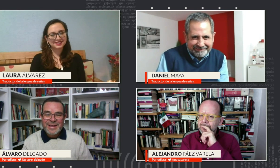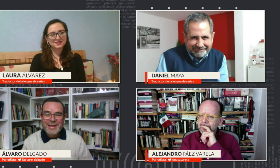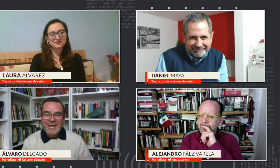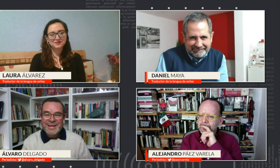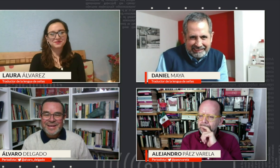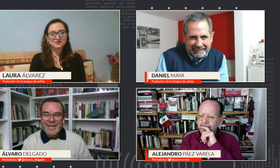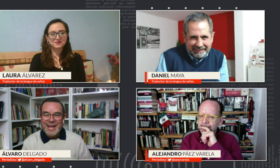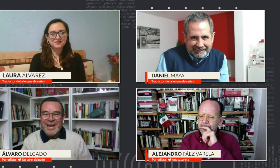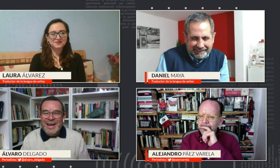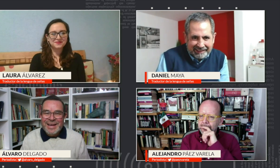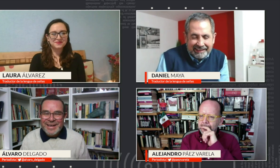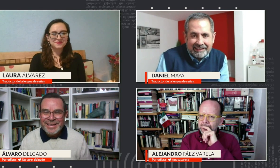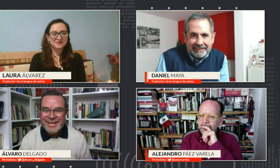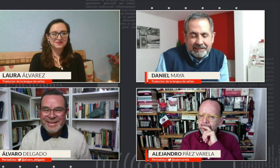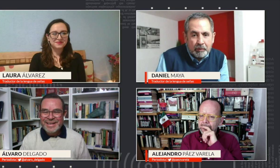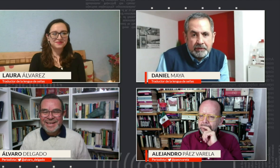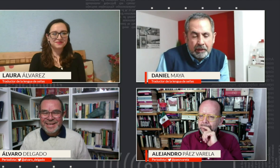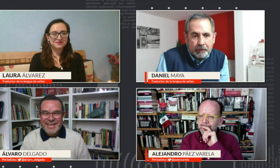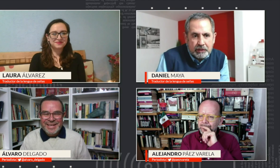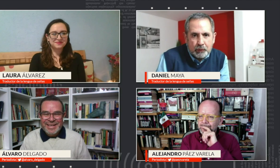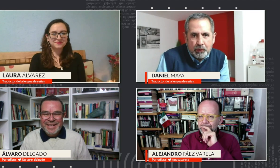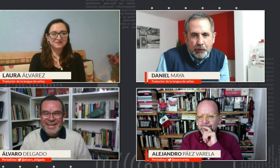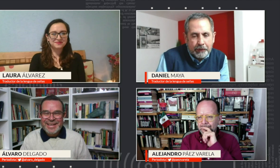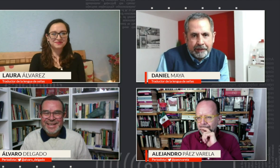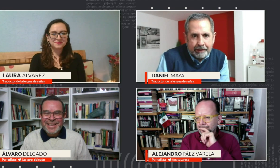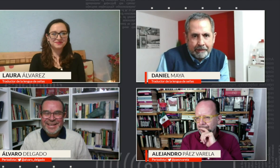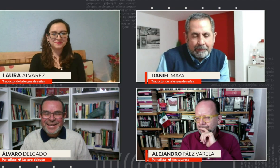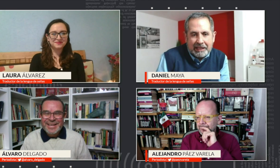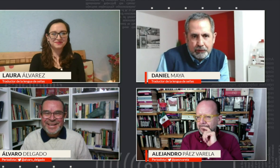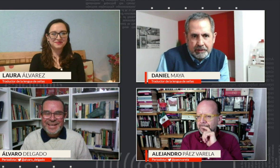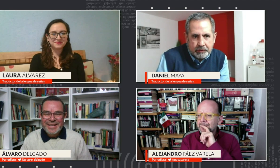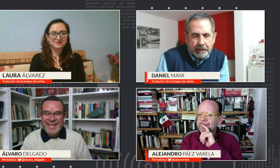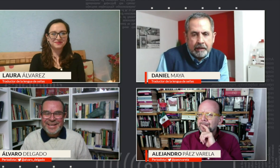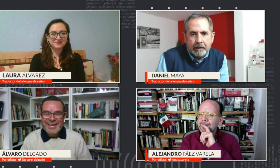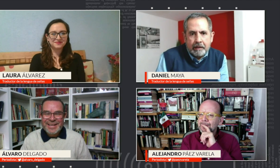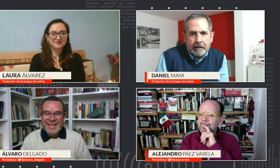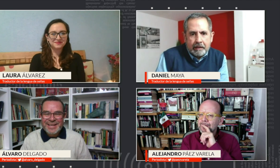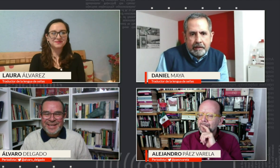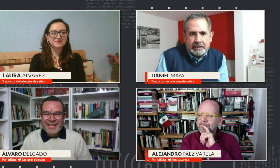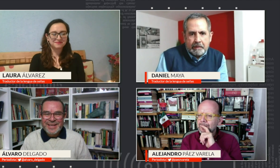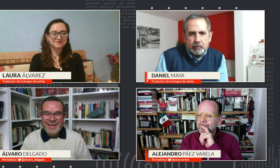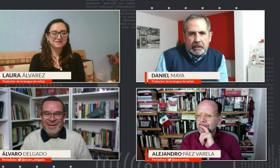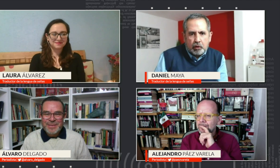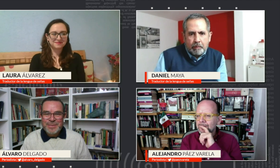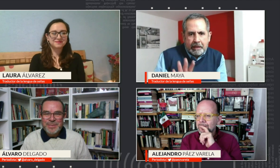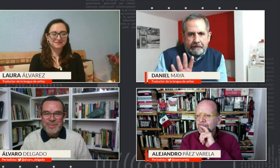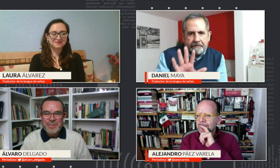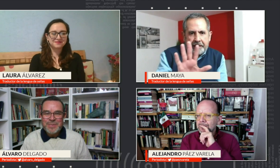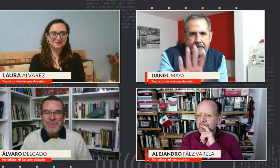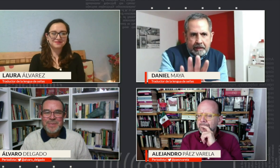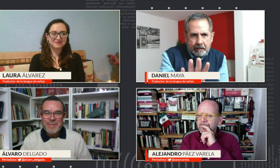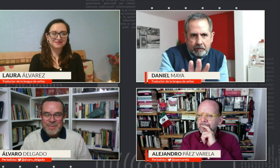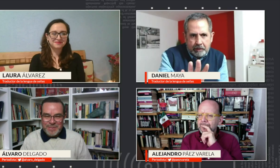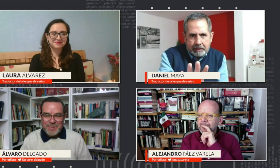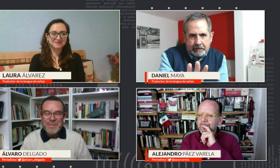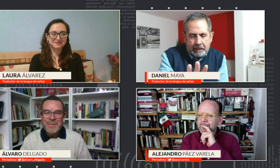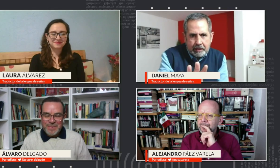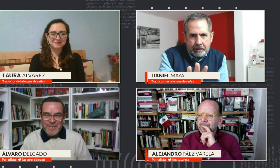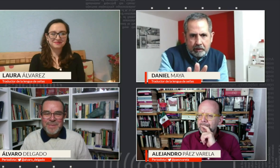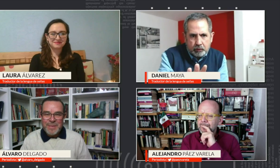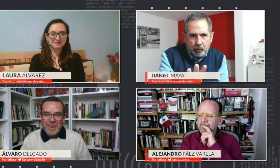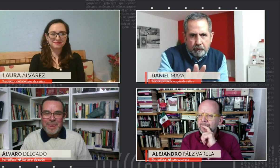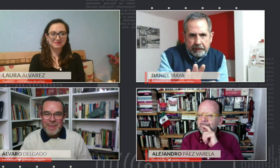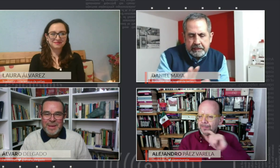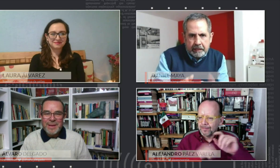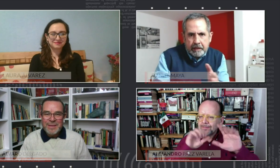Está montado un estudio en Palacio Nacional. Si vemos la toma de frente a donde él